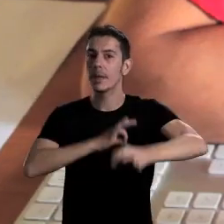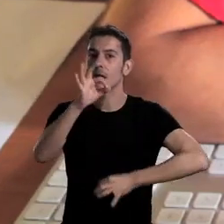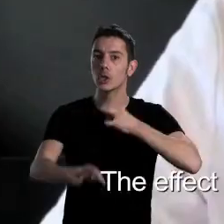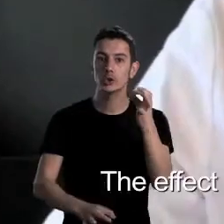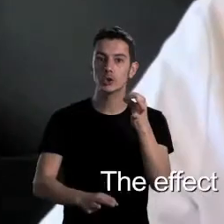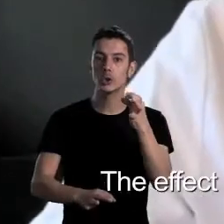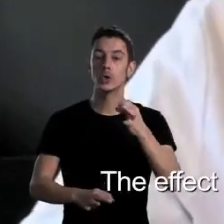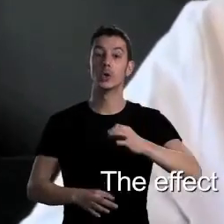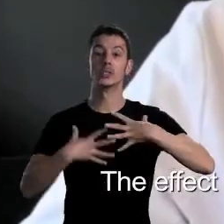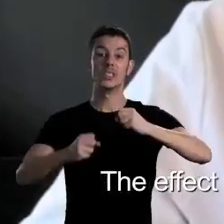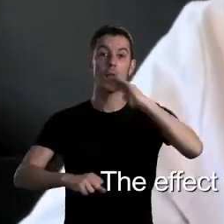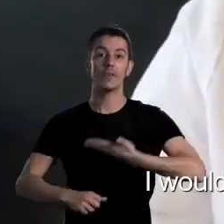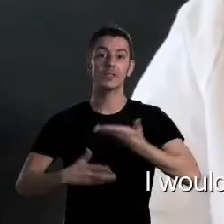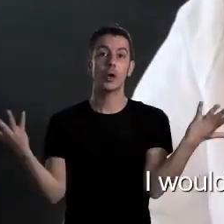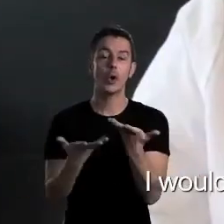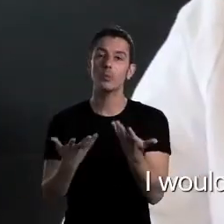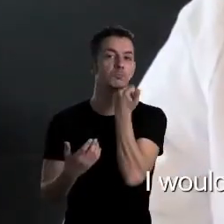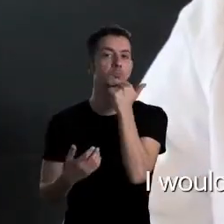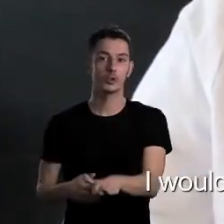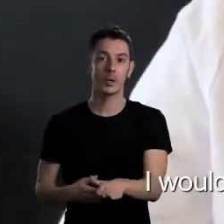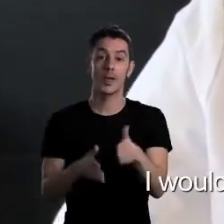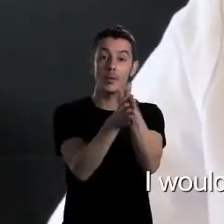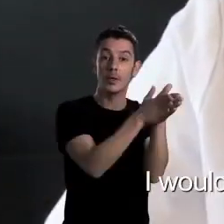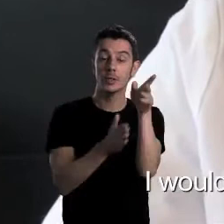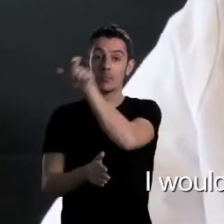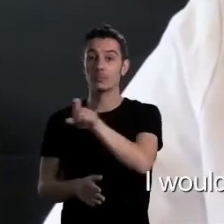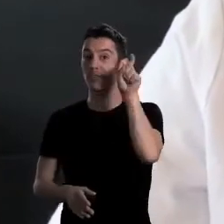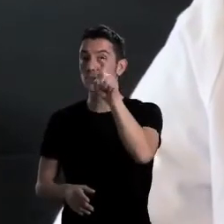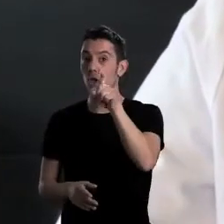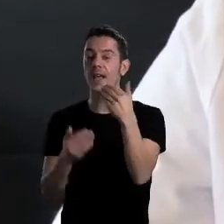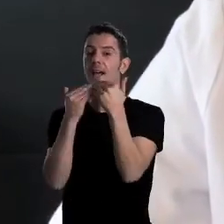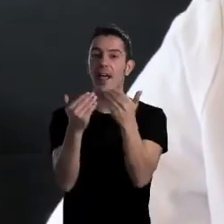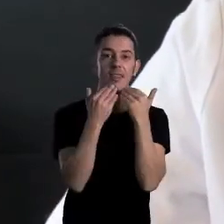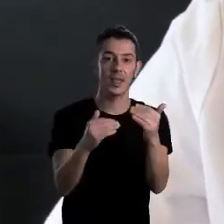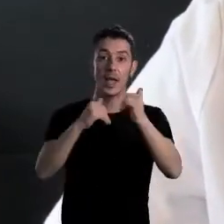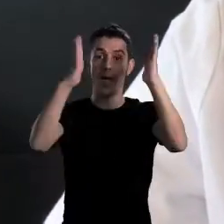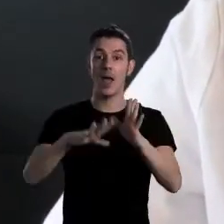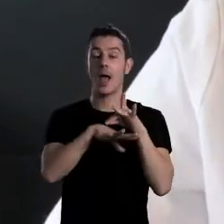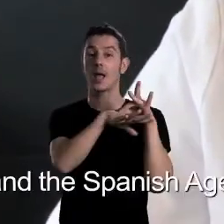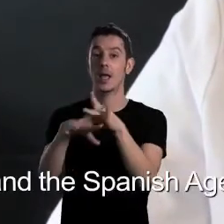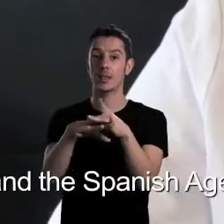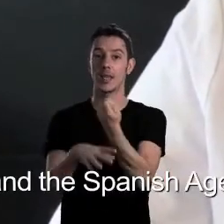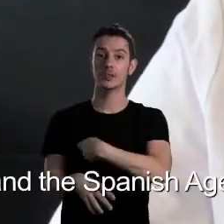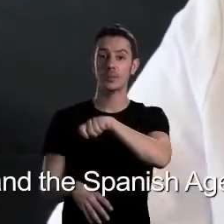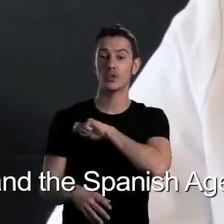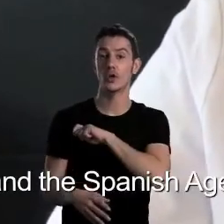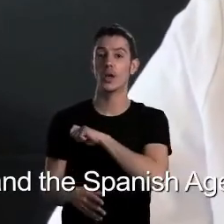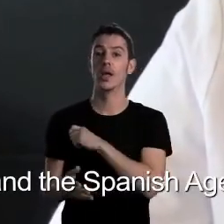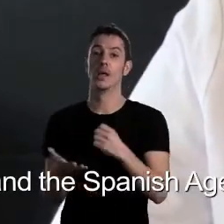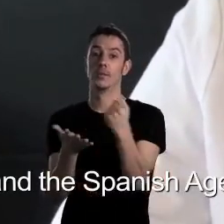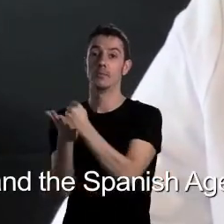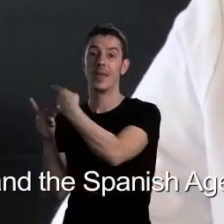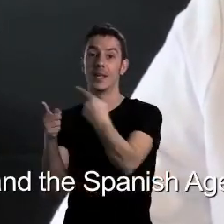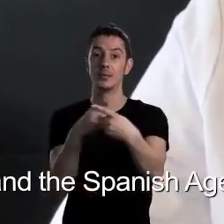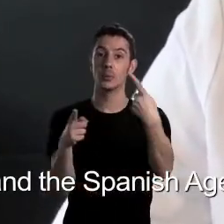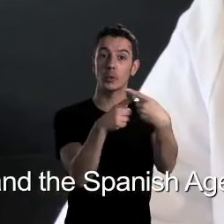peligrosísimos, imprevisibles para tu salud. Y quería dar las gracias a mis colegas y profesores, gracias a todos, de verdad, a la Agencia Española de